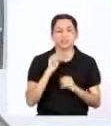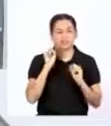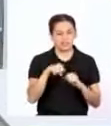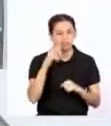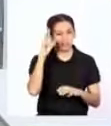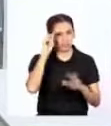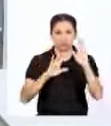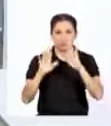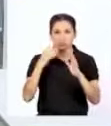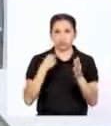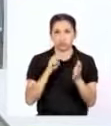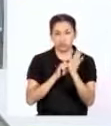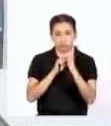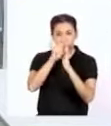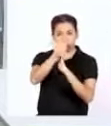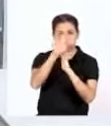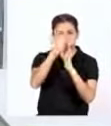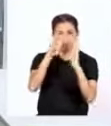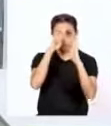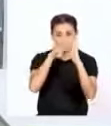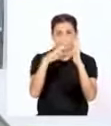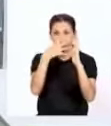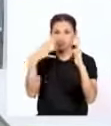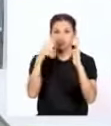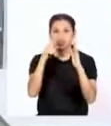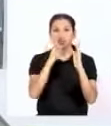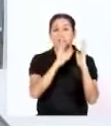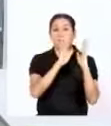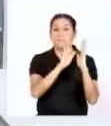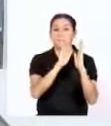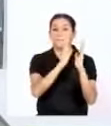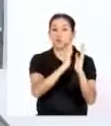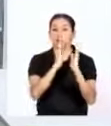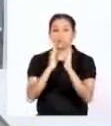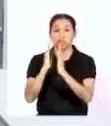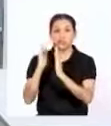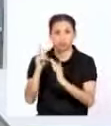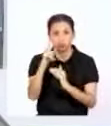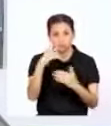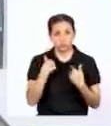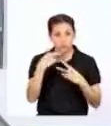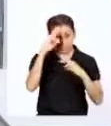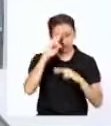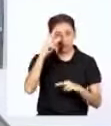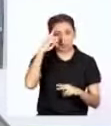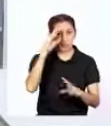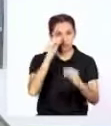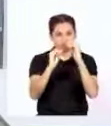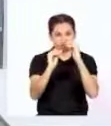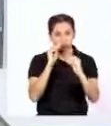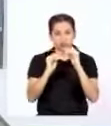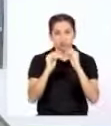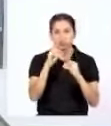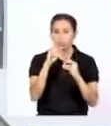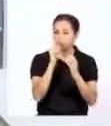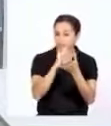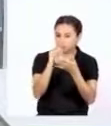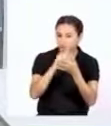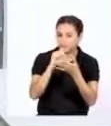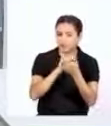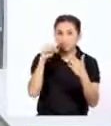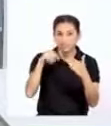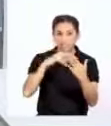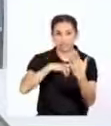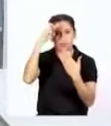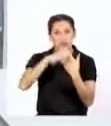veras? Déjame proyectar esta gráfica con los pasos que debemos seguir para la elaboración